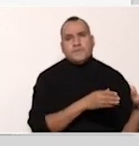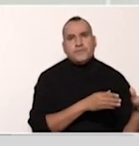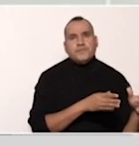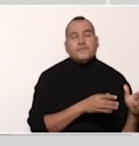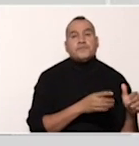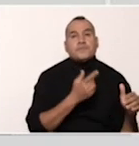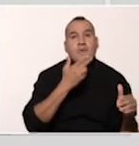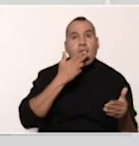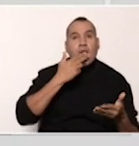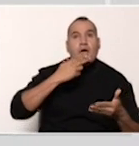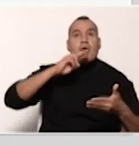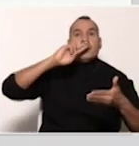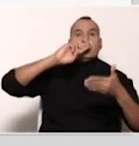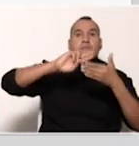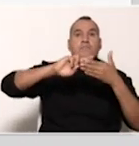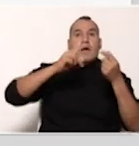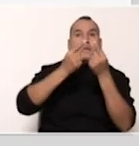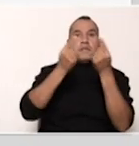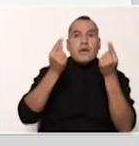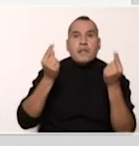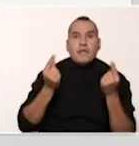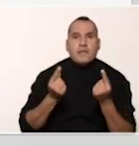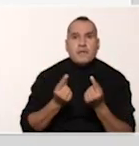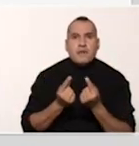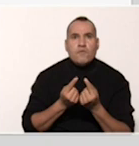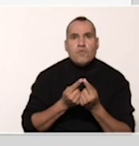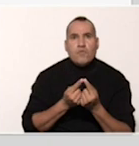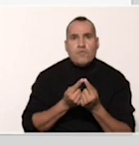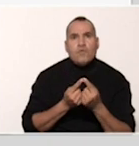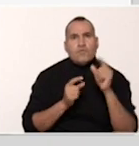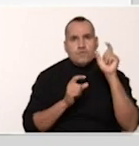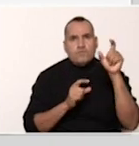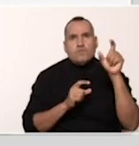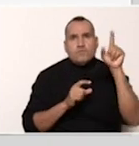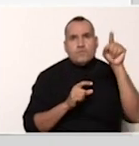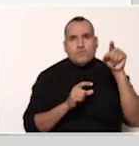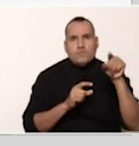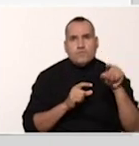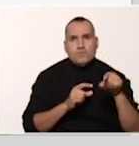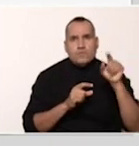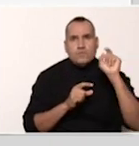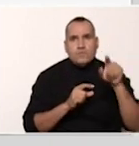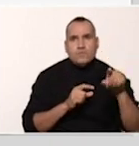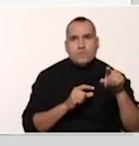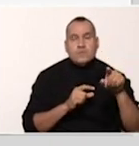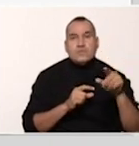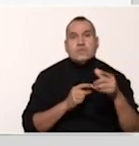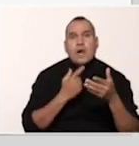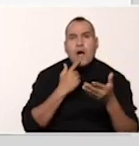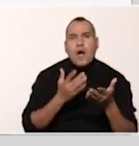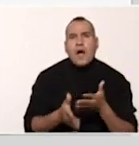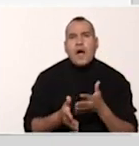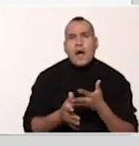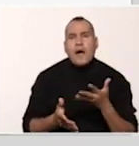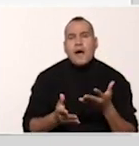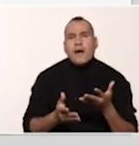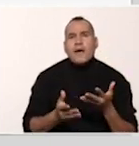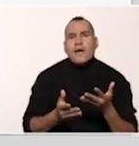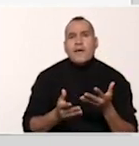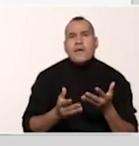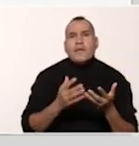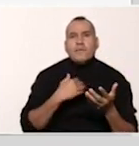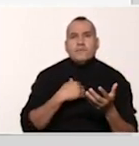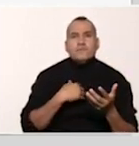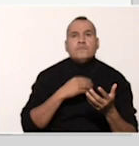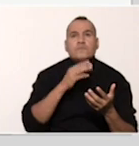es la etiqueta imagen, es decir, la etiqueta IMG. Esta etiqueta en particular, la característica particular que tiene es